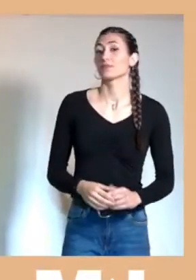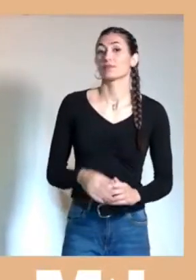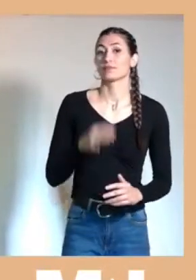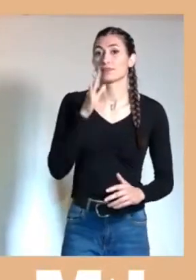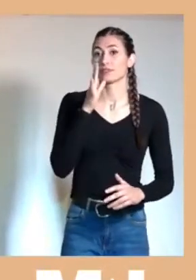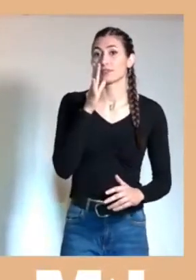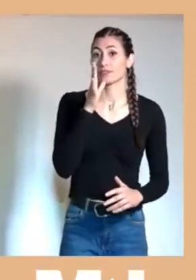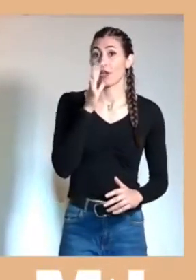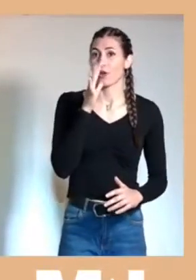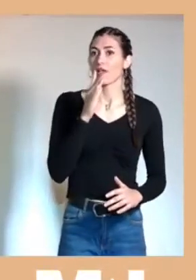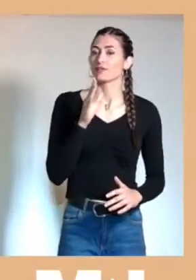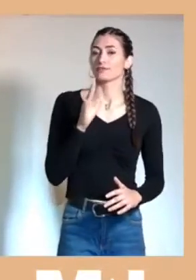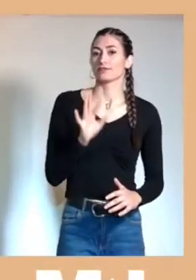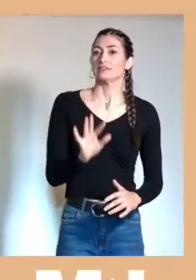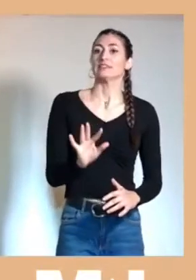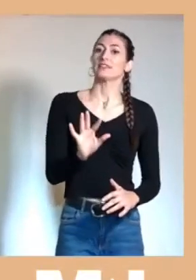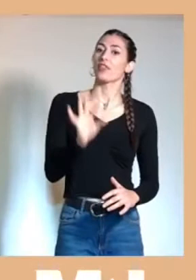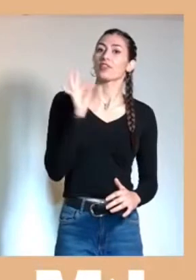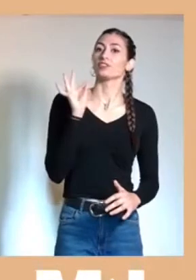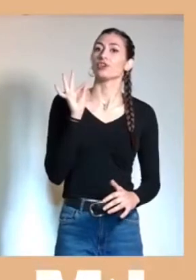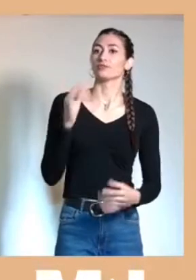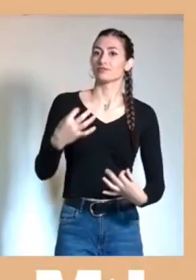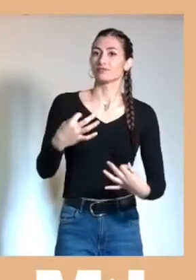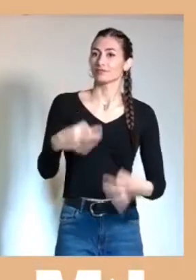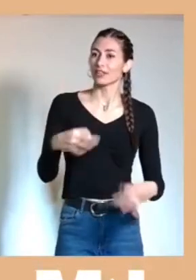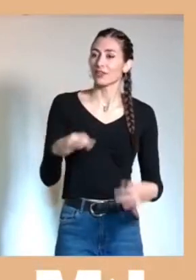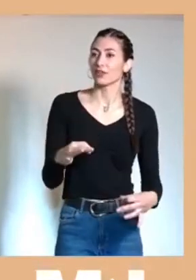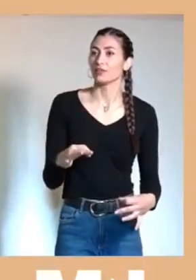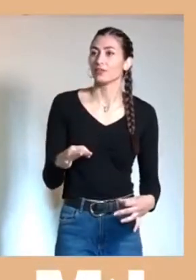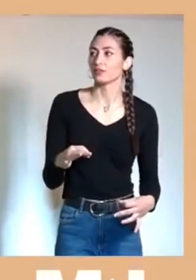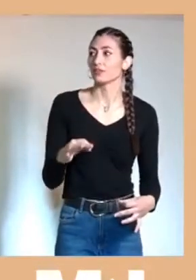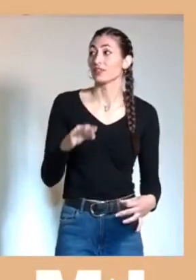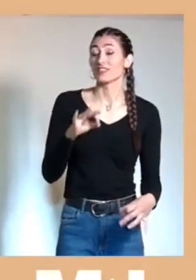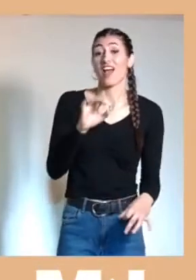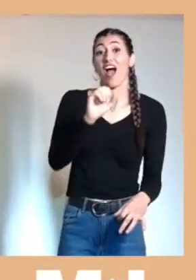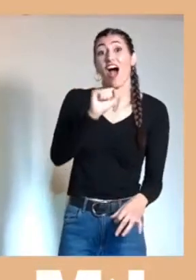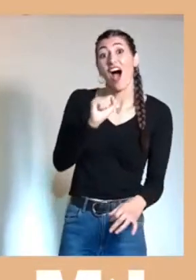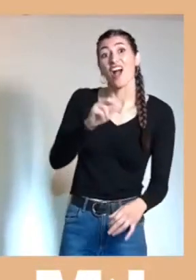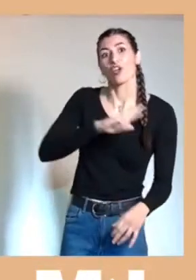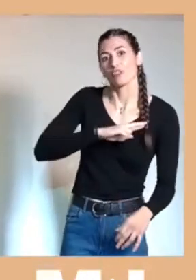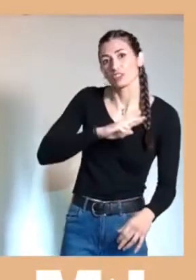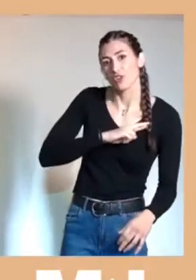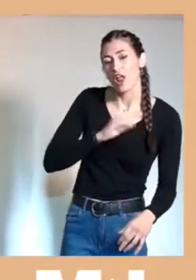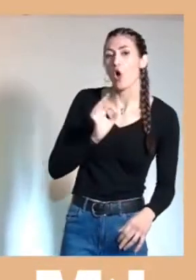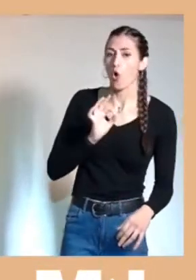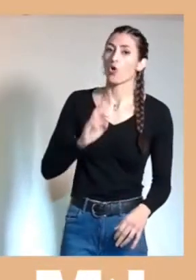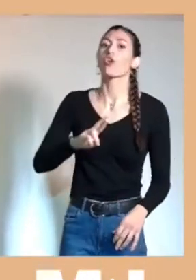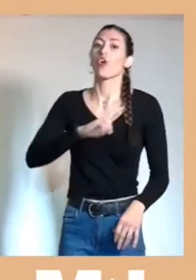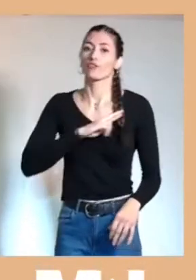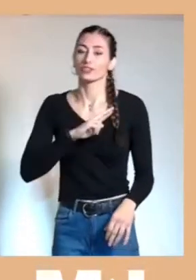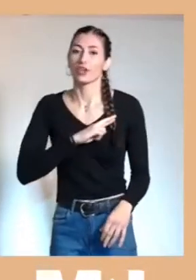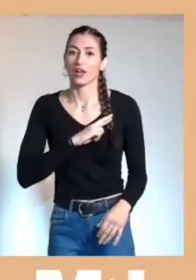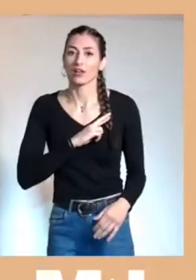tenemos la de tomar la decisión, y la decisión es muy sencilla, a confesional o pluriconfesional. Entendiendo por a